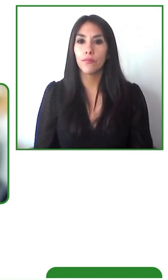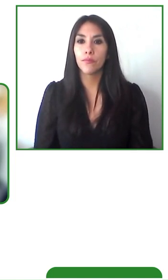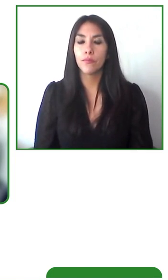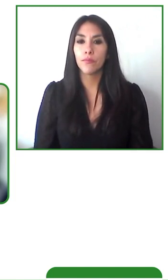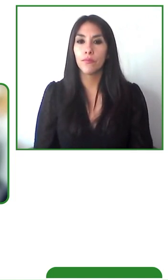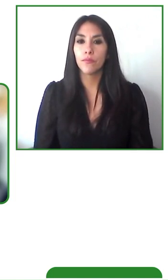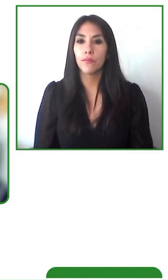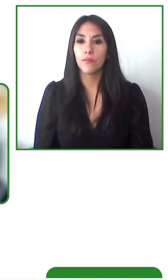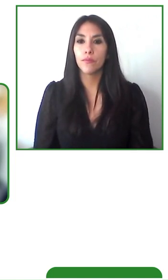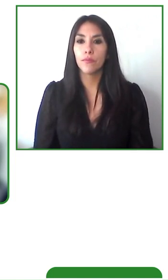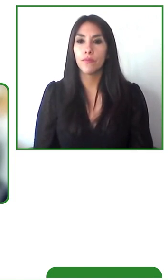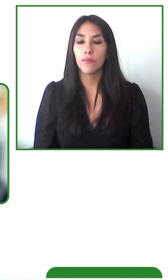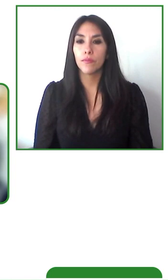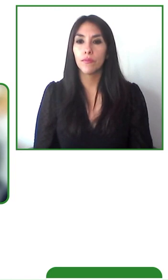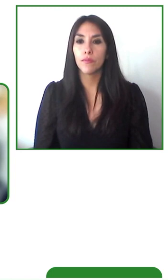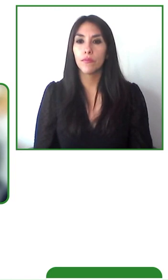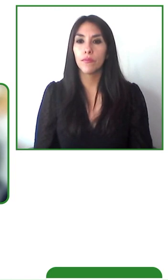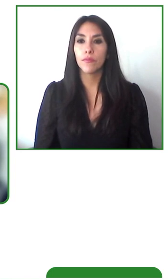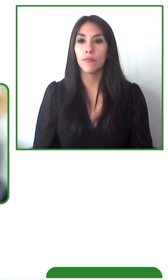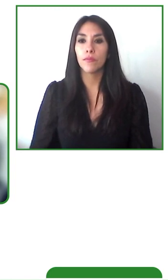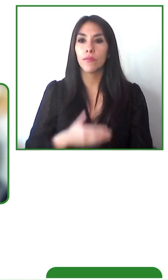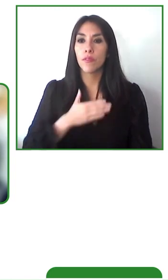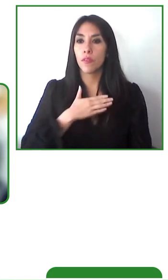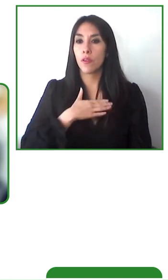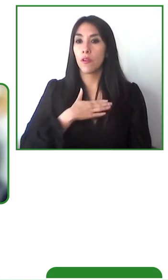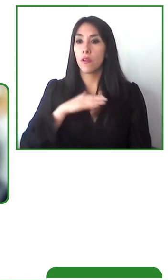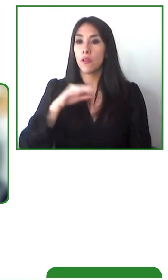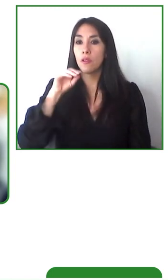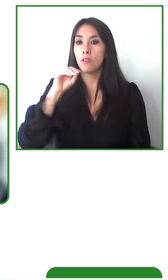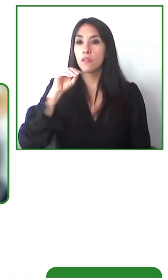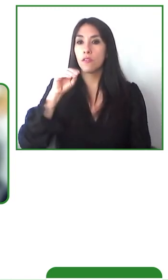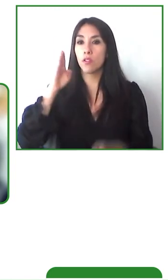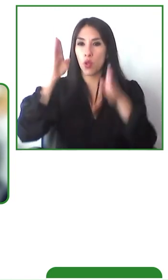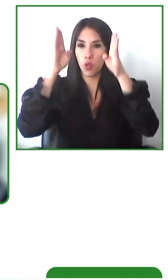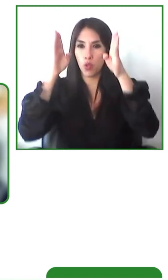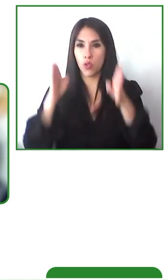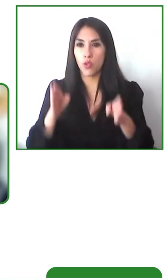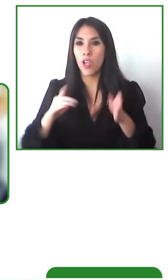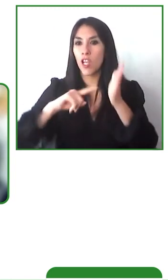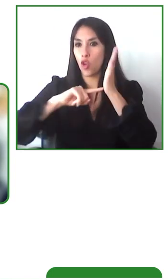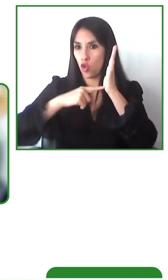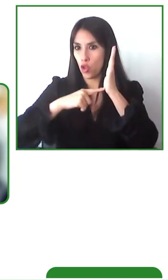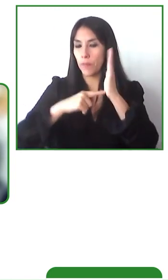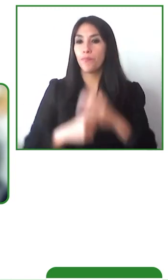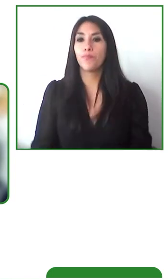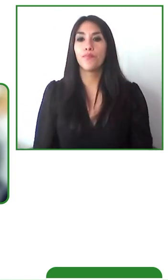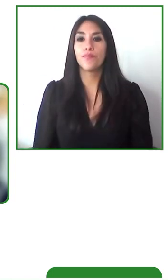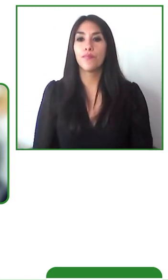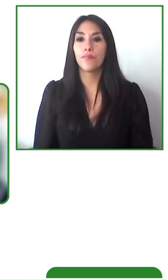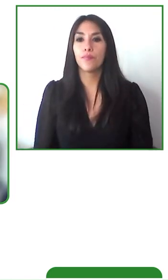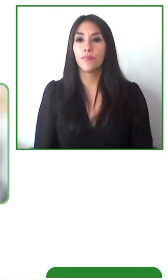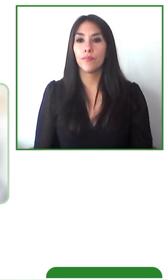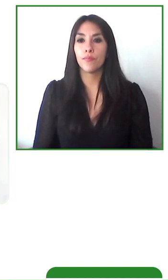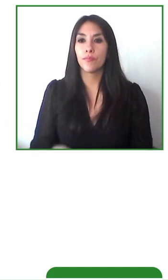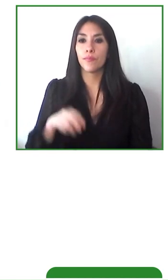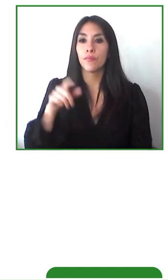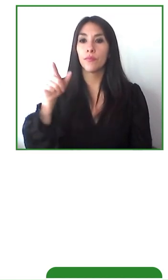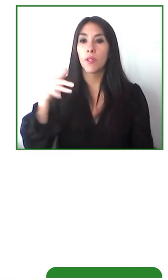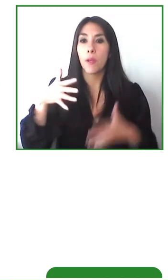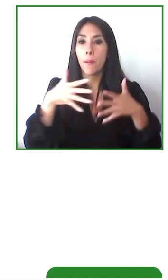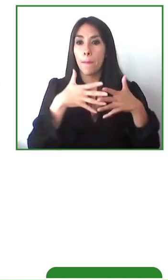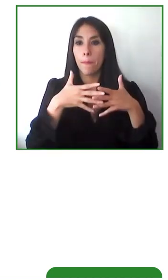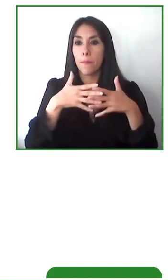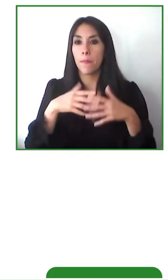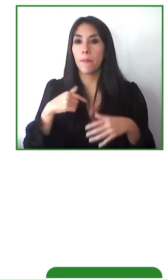Soy profesor en el Instituto de Tecnología de Rochester y tenemos 1,500